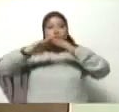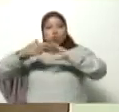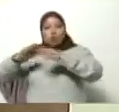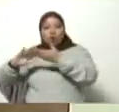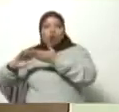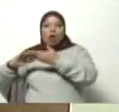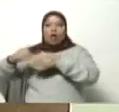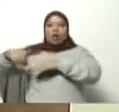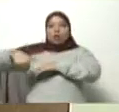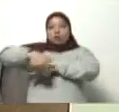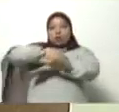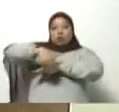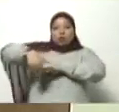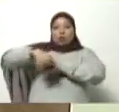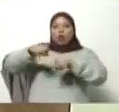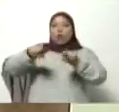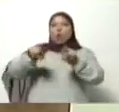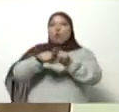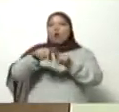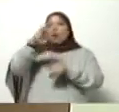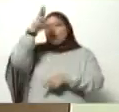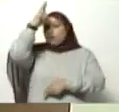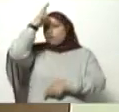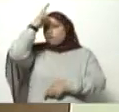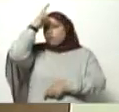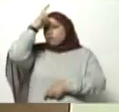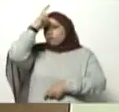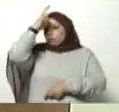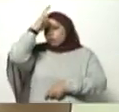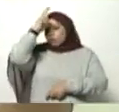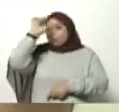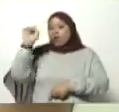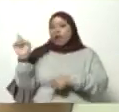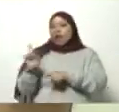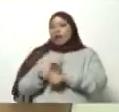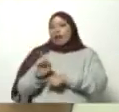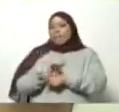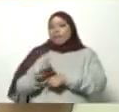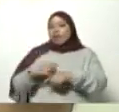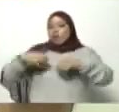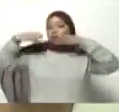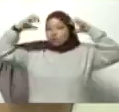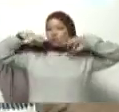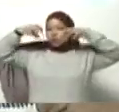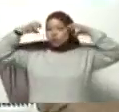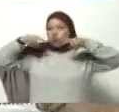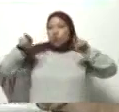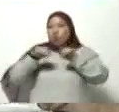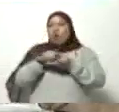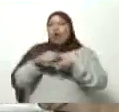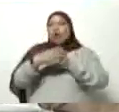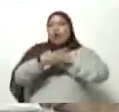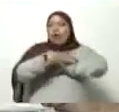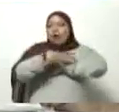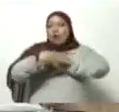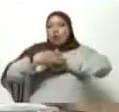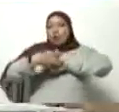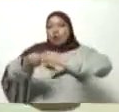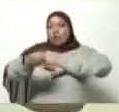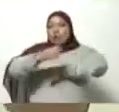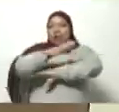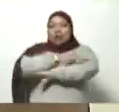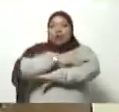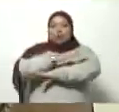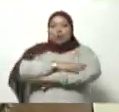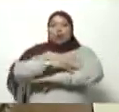ya en Falcón, en el tema de las lluvias, inmediatamente siguiendo el ejemplo de Tejerías. O sea, el partido